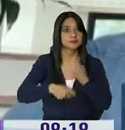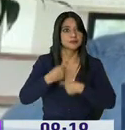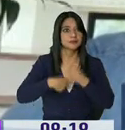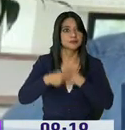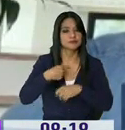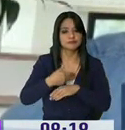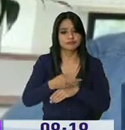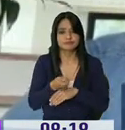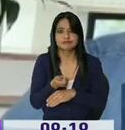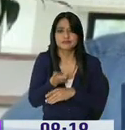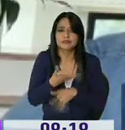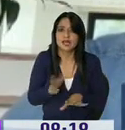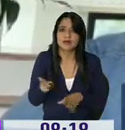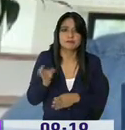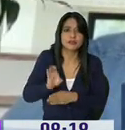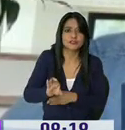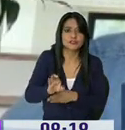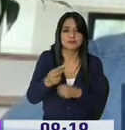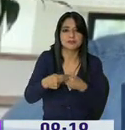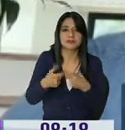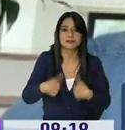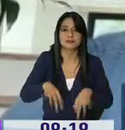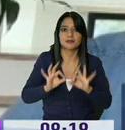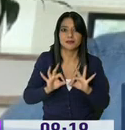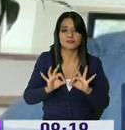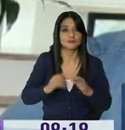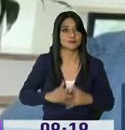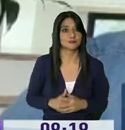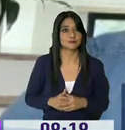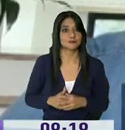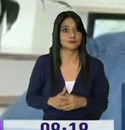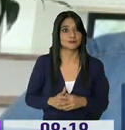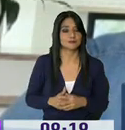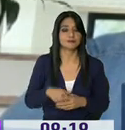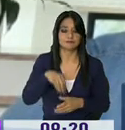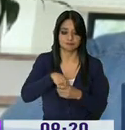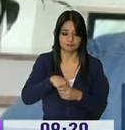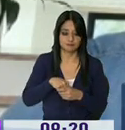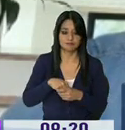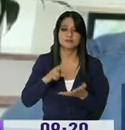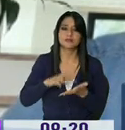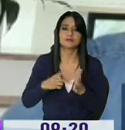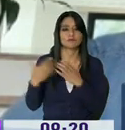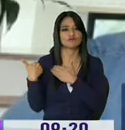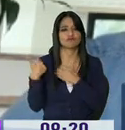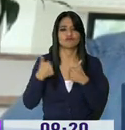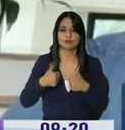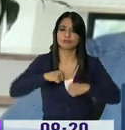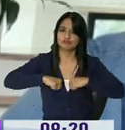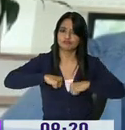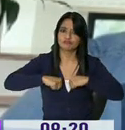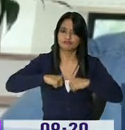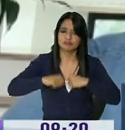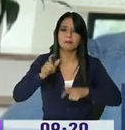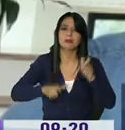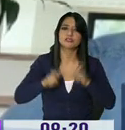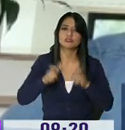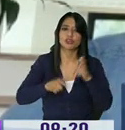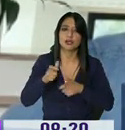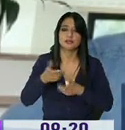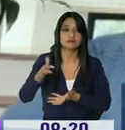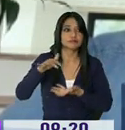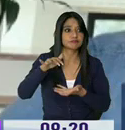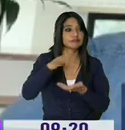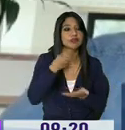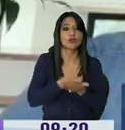ya cubrimos la inversión de nuestra participación. Y pues casa adentro estamos garantizando la capacidad logística para que los clientes reciban sus